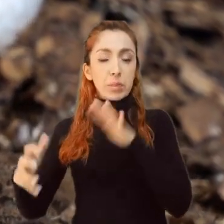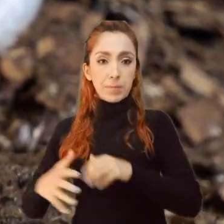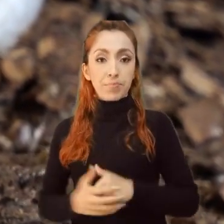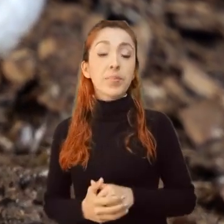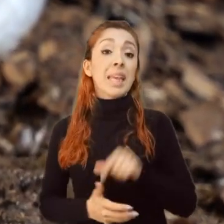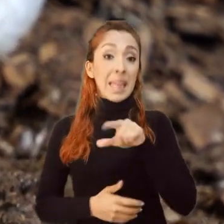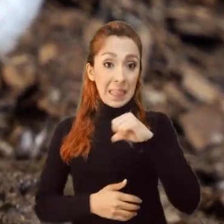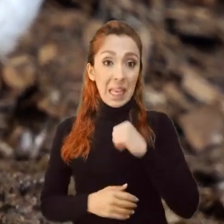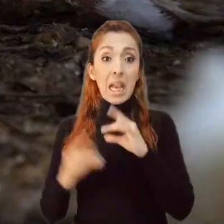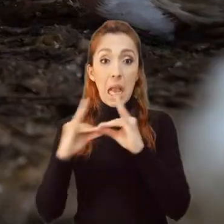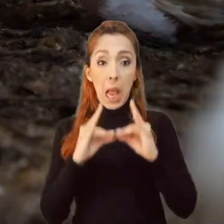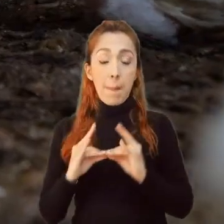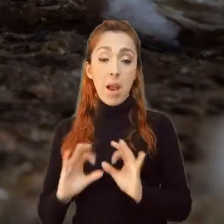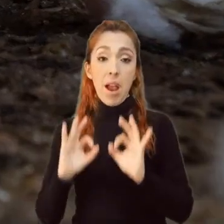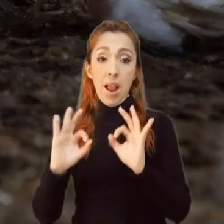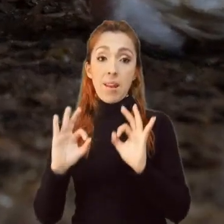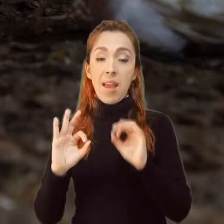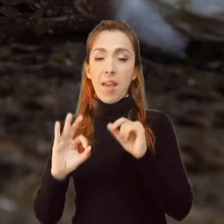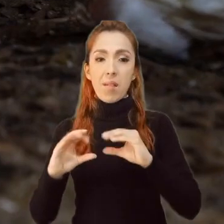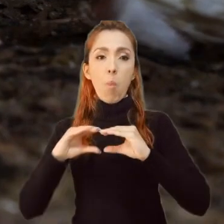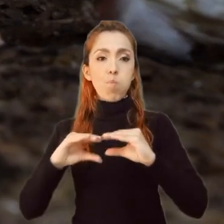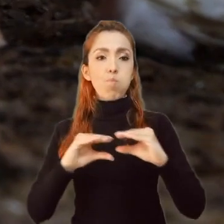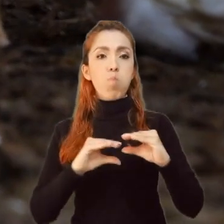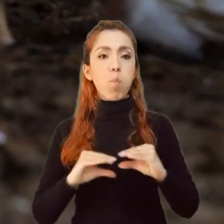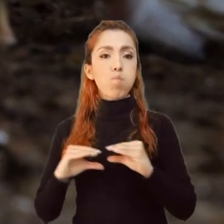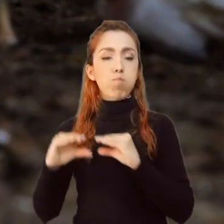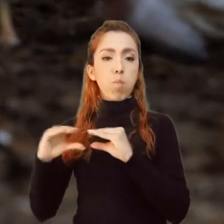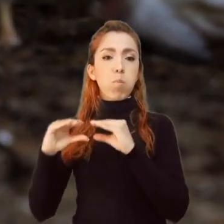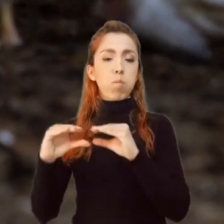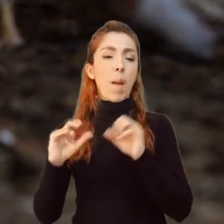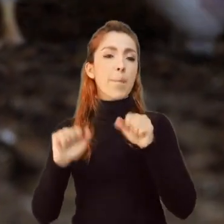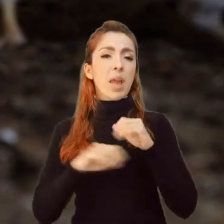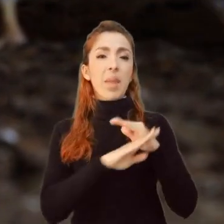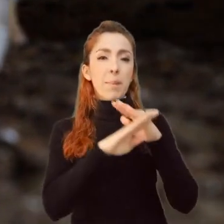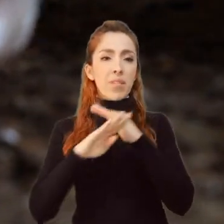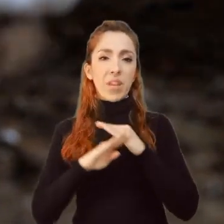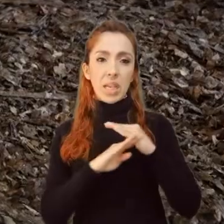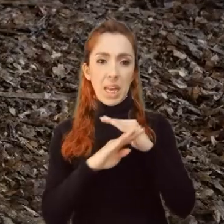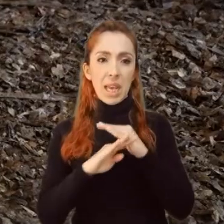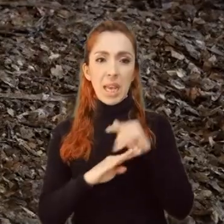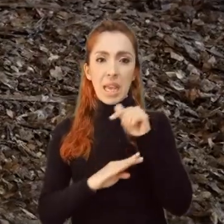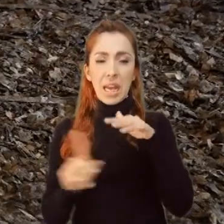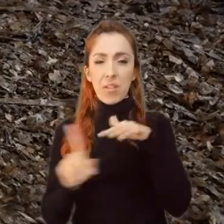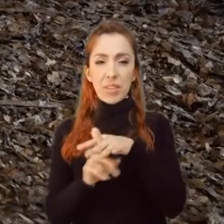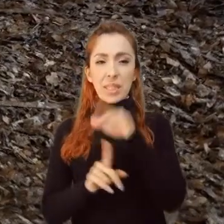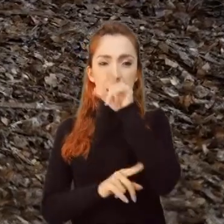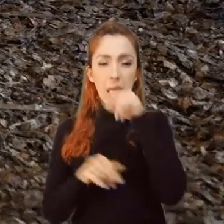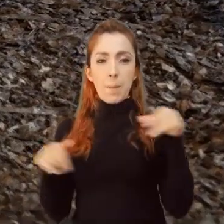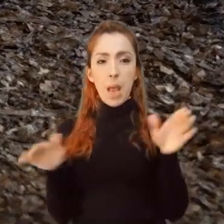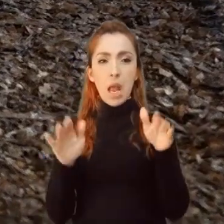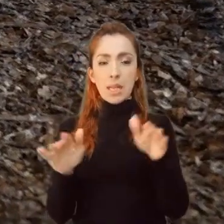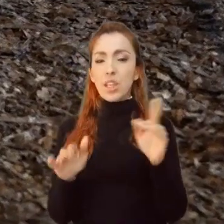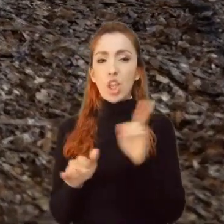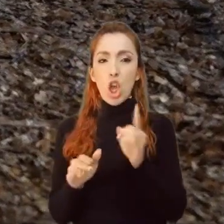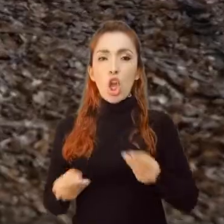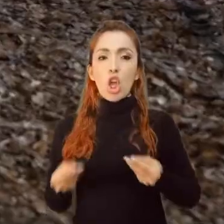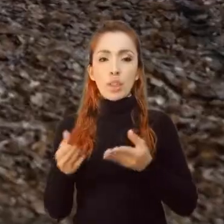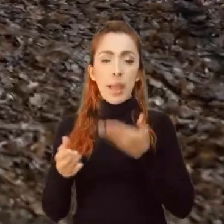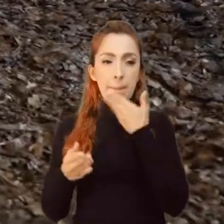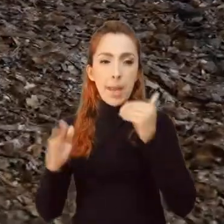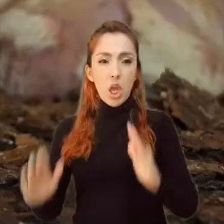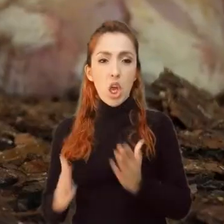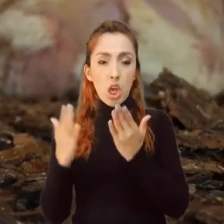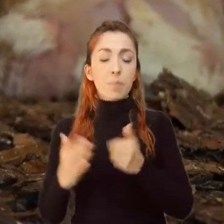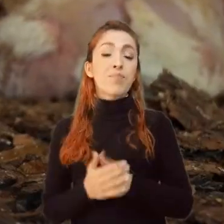Manejamos camas de muy buena calidad con un grosor específico para prevenir podermatitis en las aves y generar un